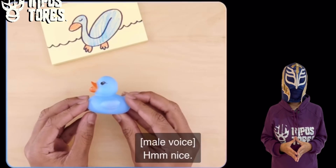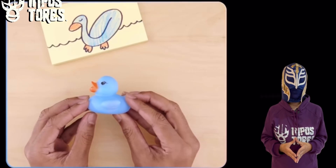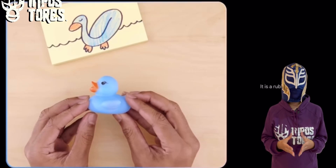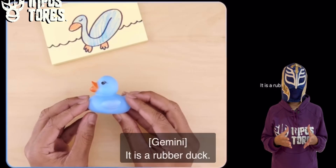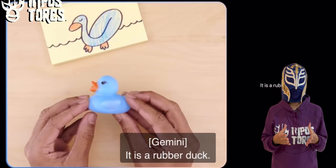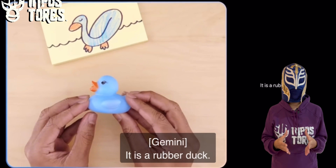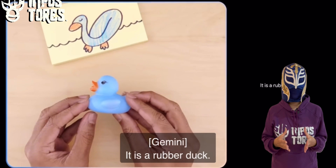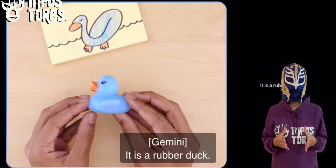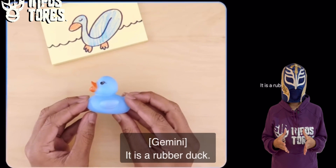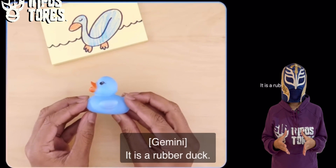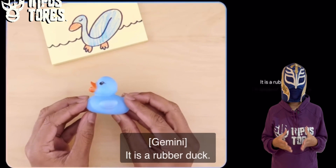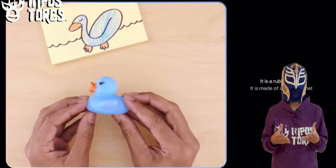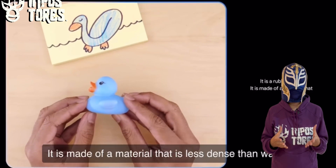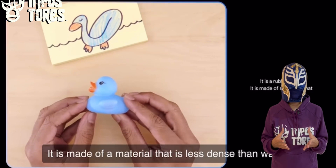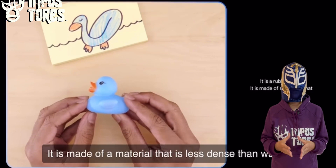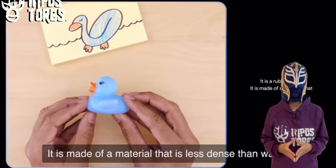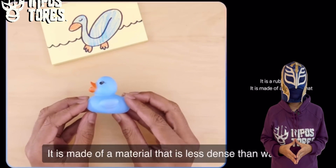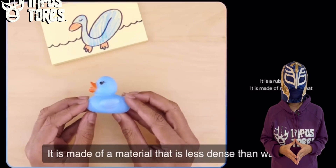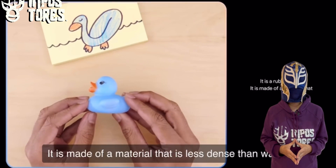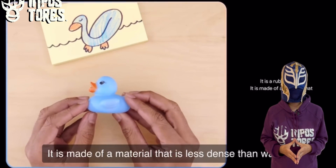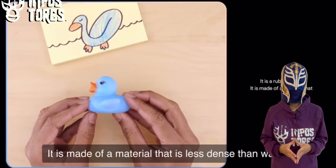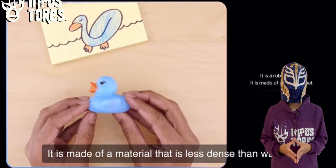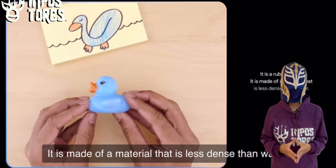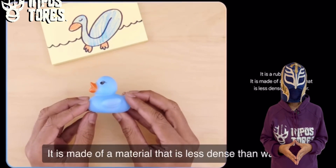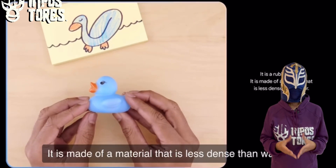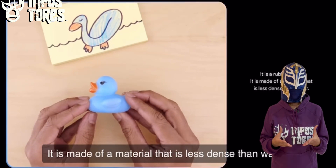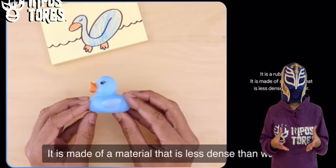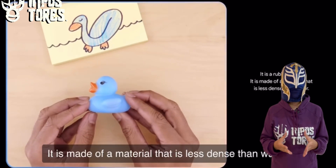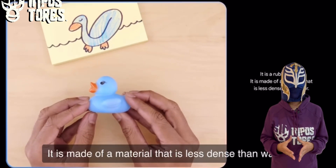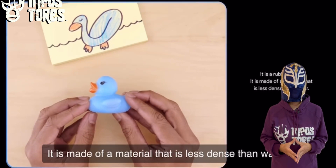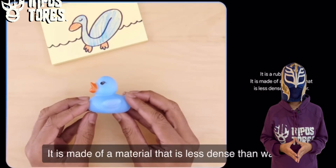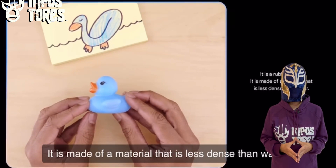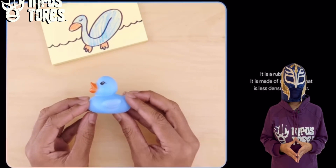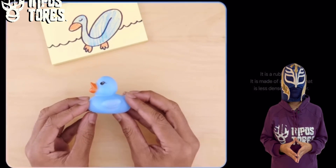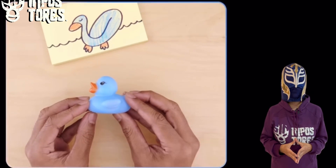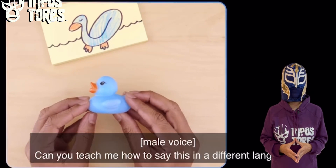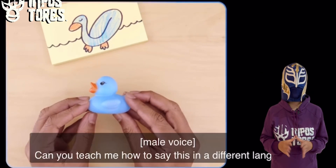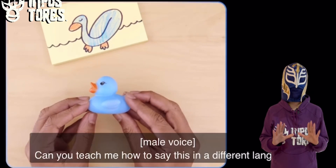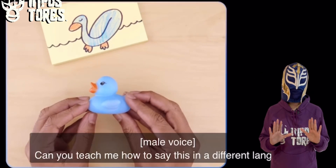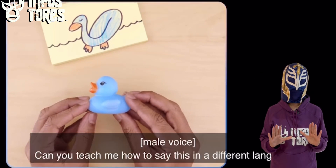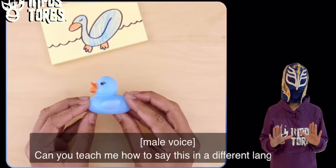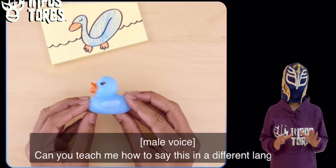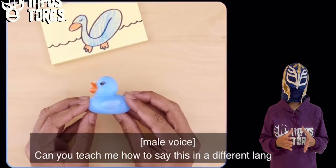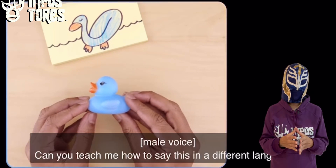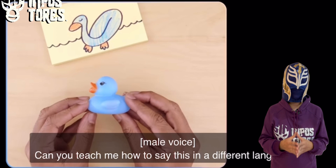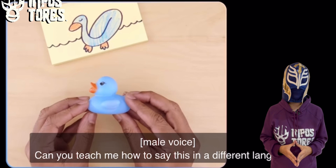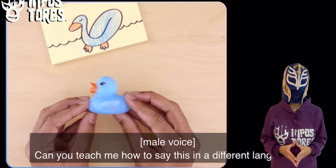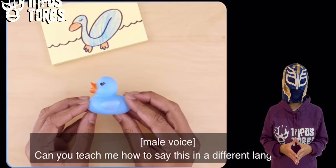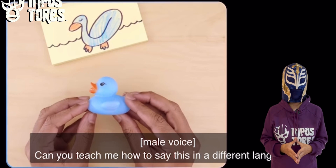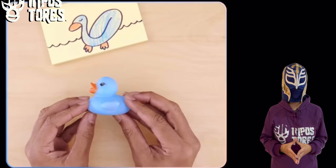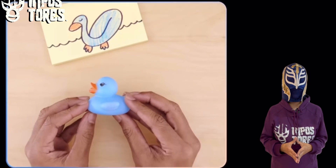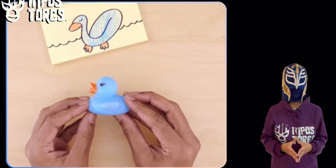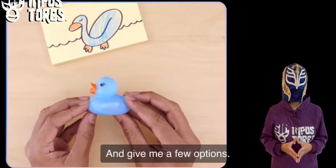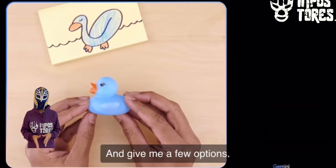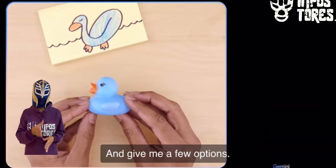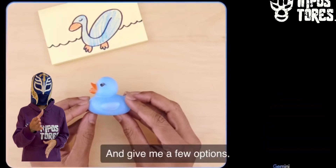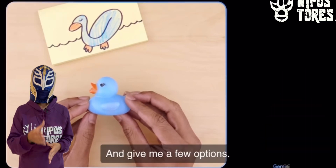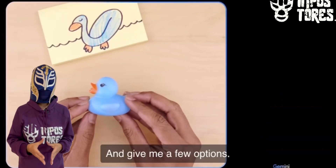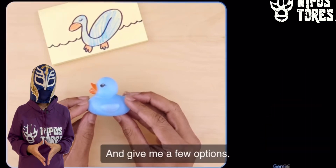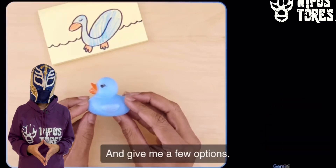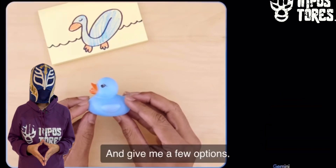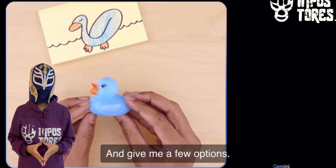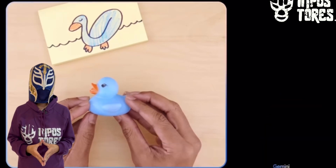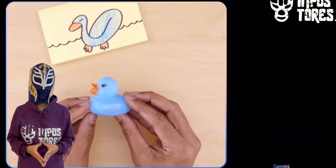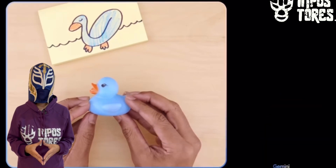información sobre un animal a través de un simple dibujo incluyendo la traducción de pato a cinco idiomas la